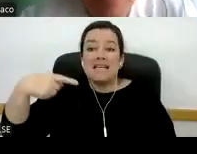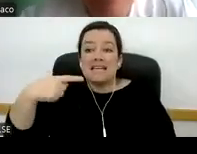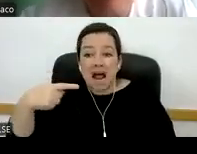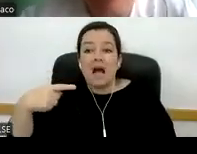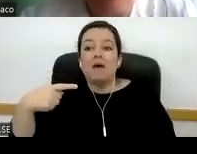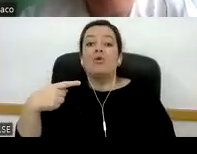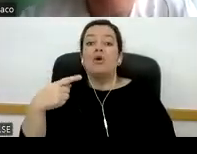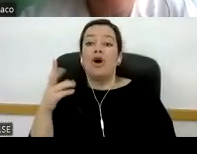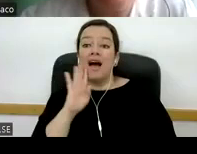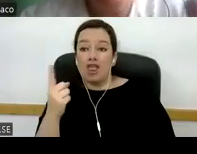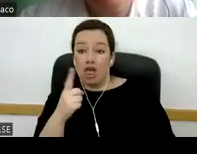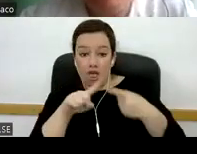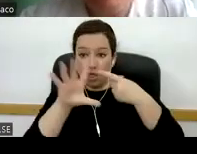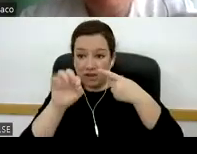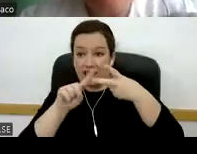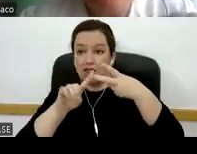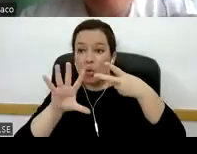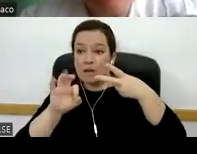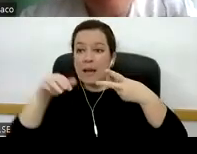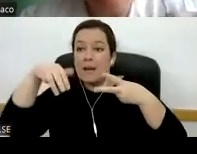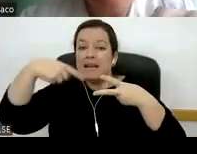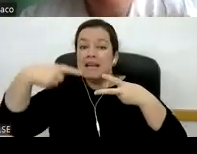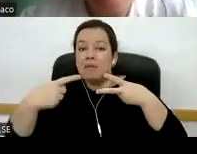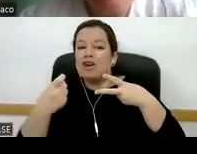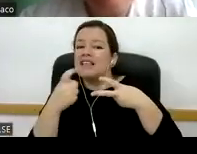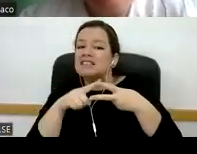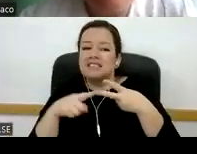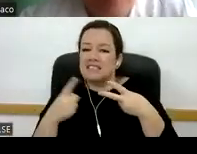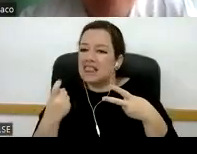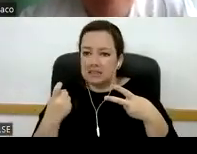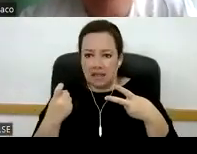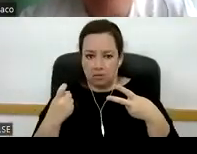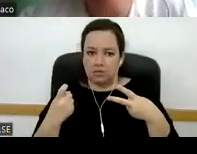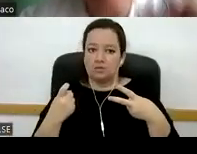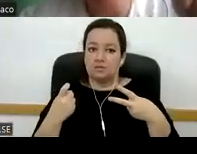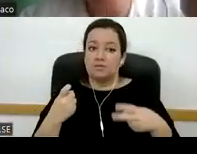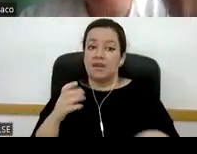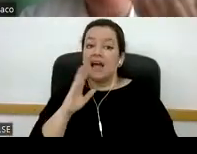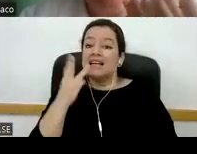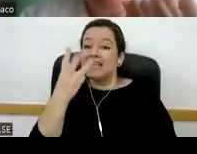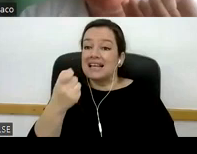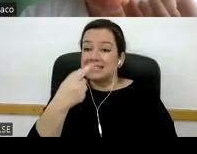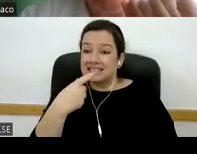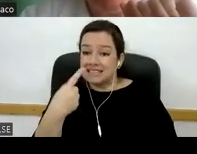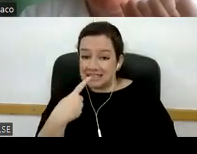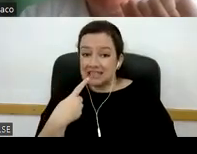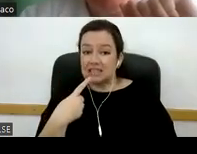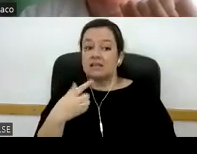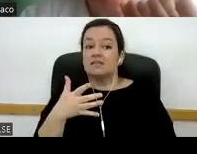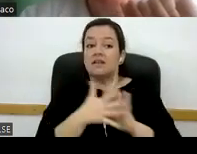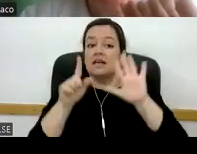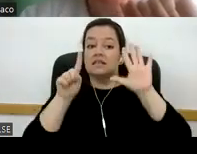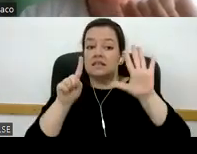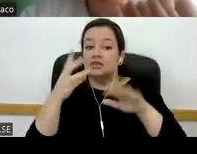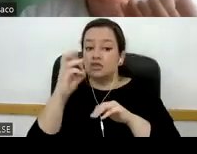de DHA de cada uno de ellos, y en el Super Omega, con las 3 cápsulas diarias, obtenemos 630 miligramos de